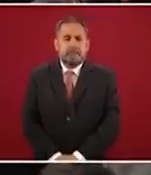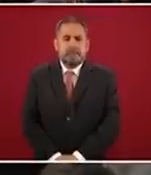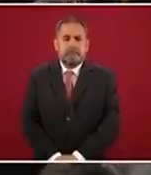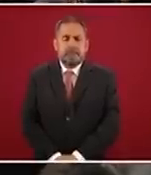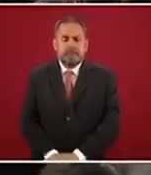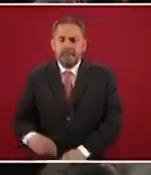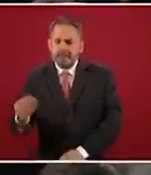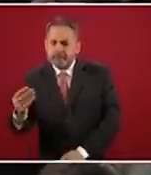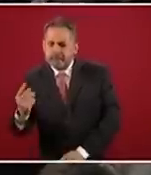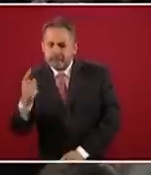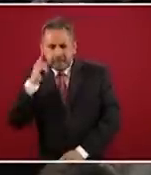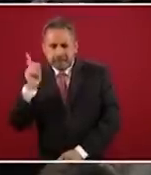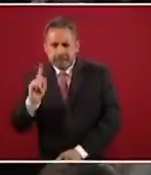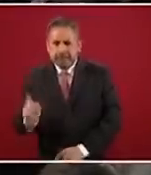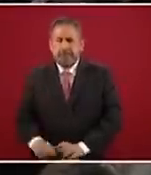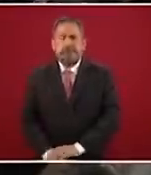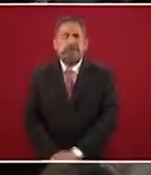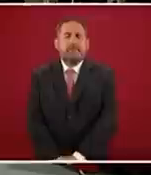¿Perdón?